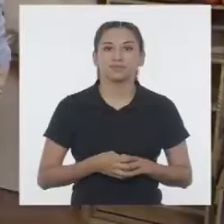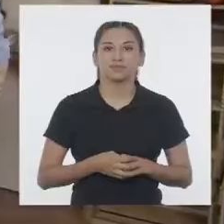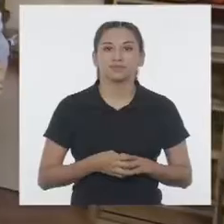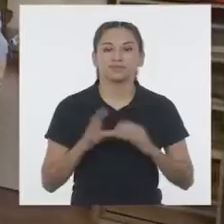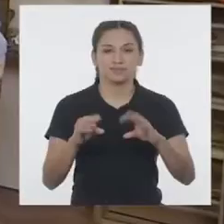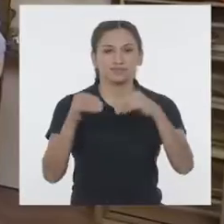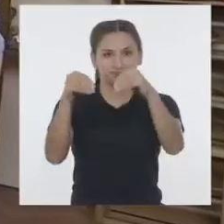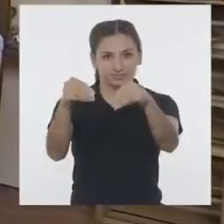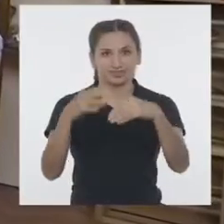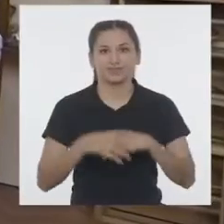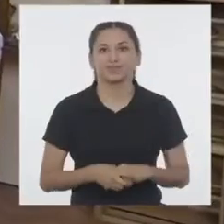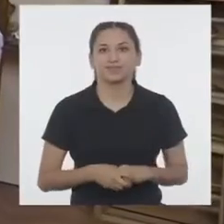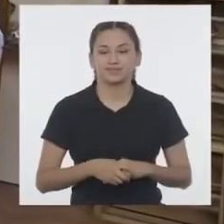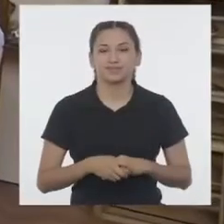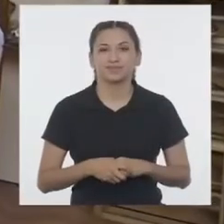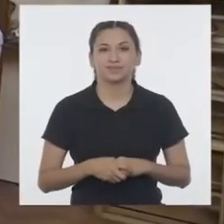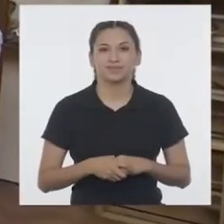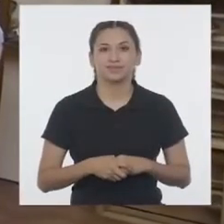Toma.